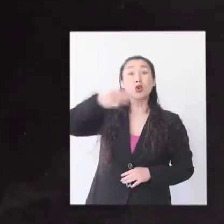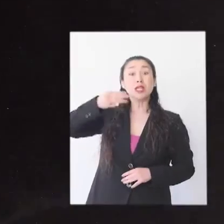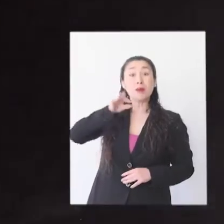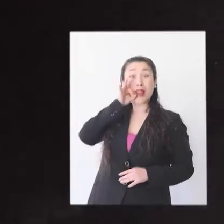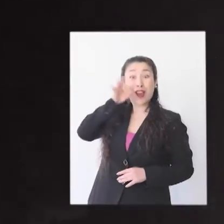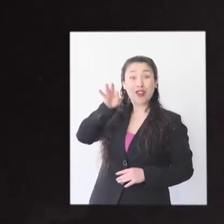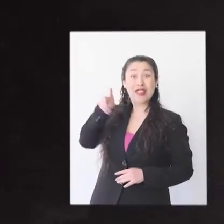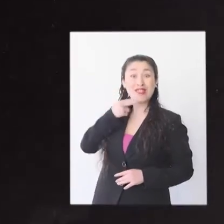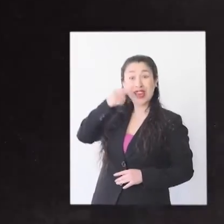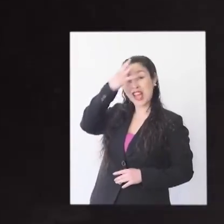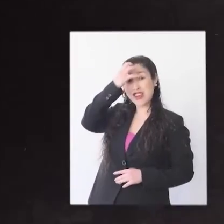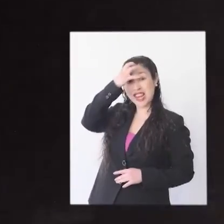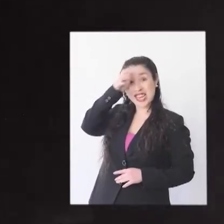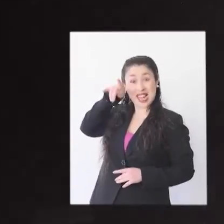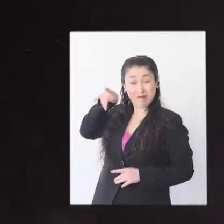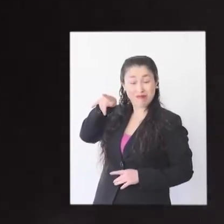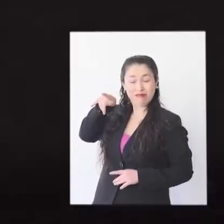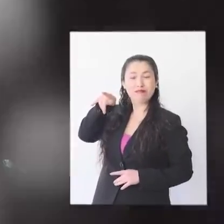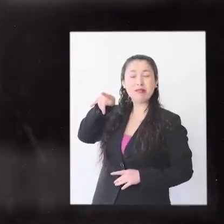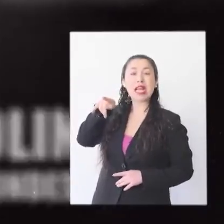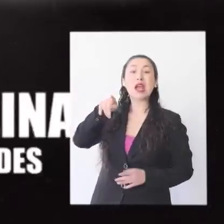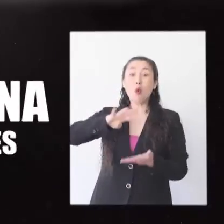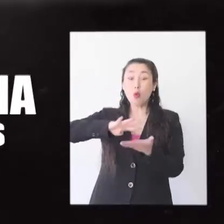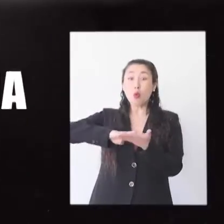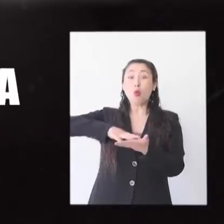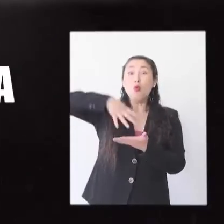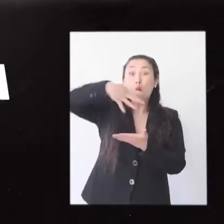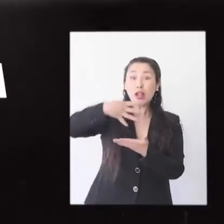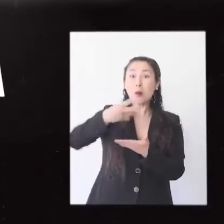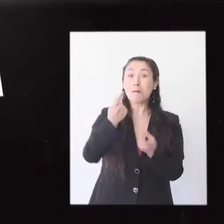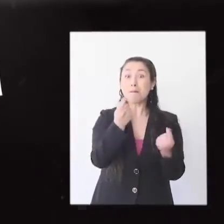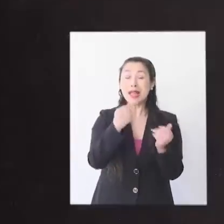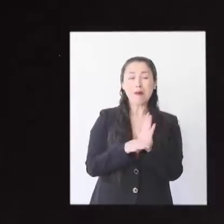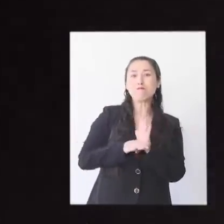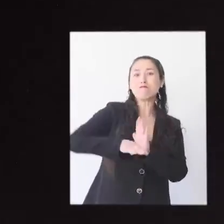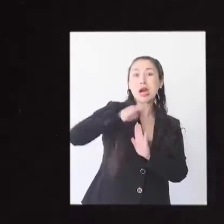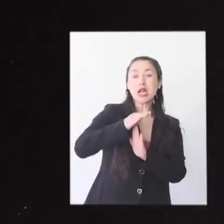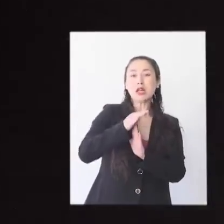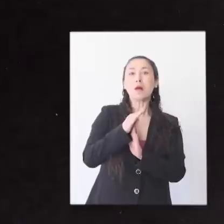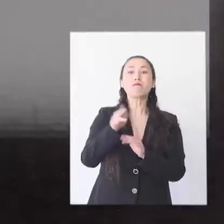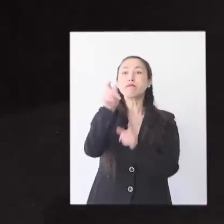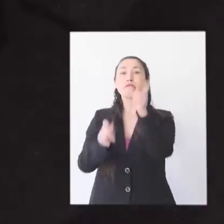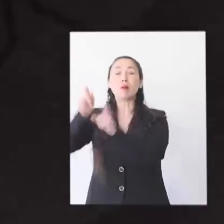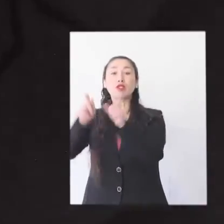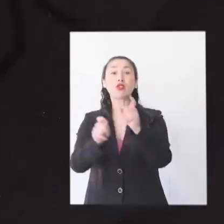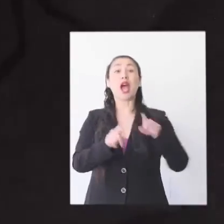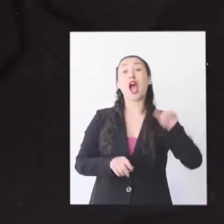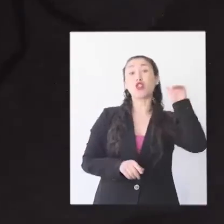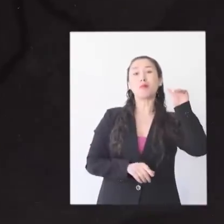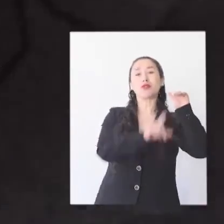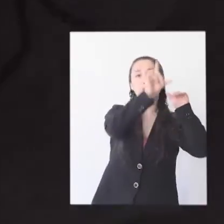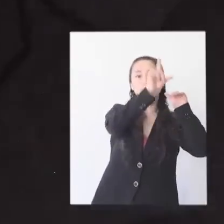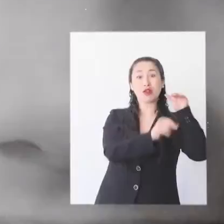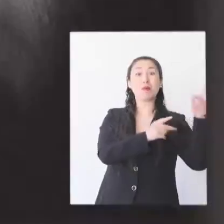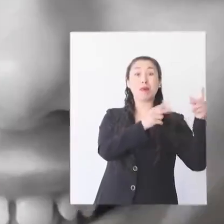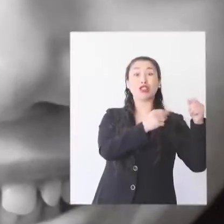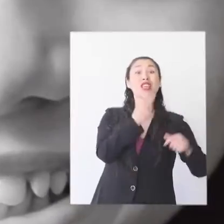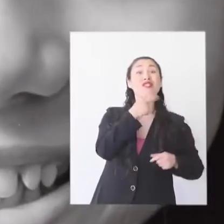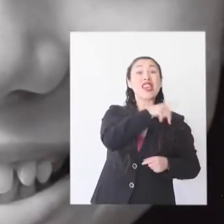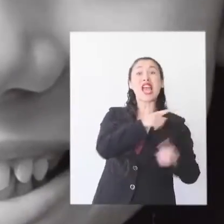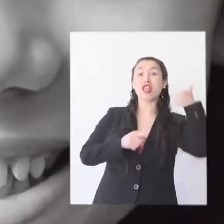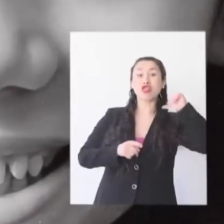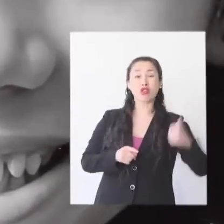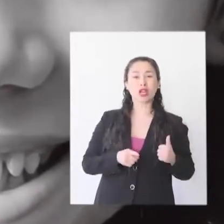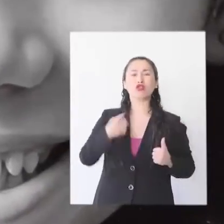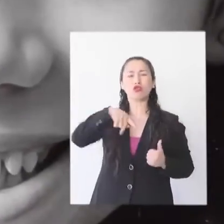El municipio de Las Condes, donde vive Carolina, tiene 4 veces más recursos por habitante que el de Alto Hospicio,